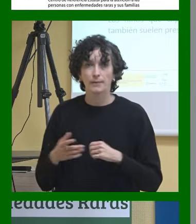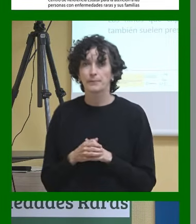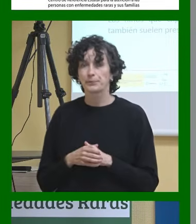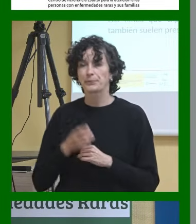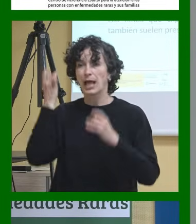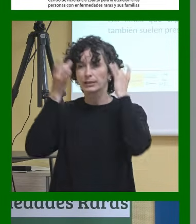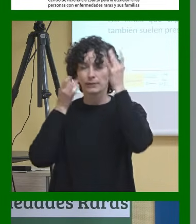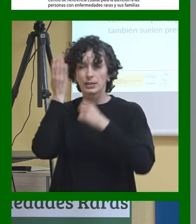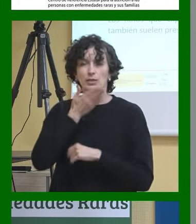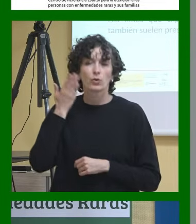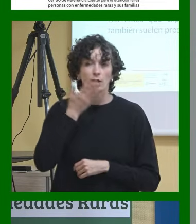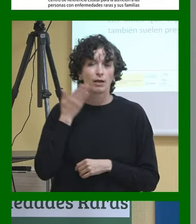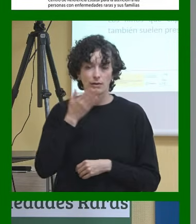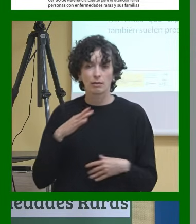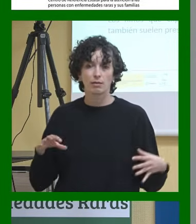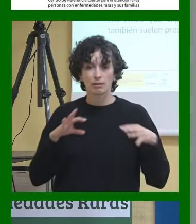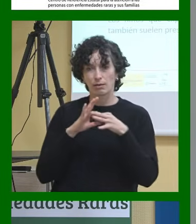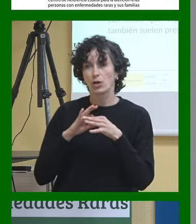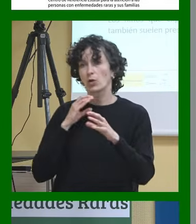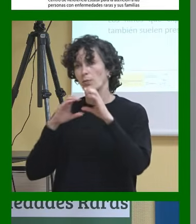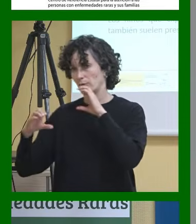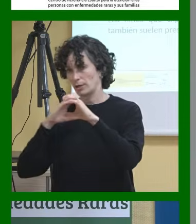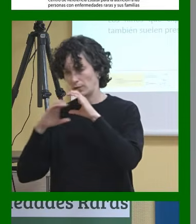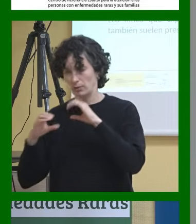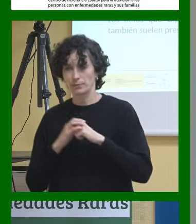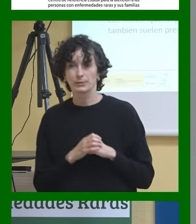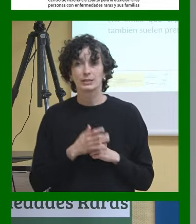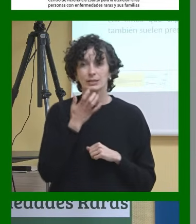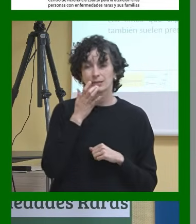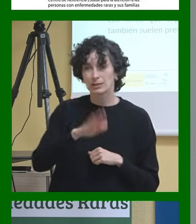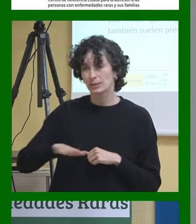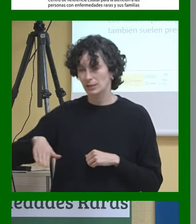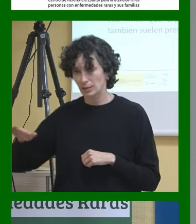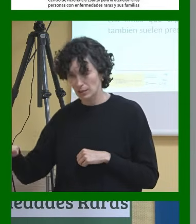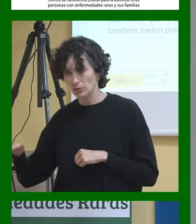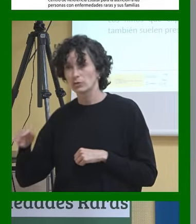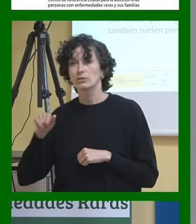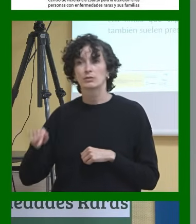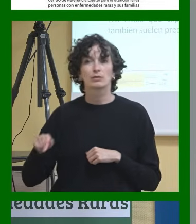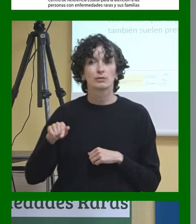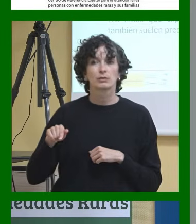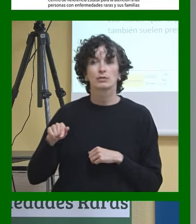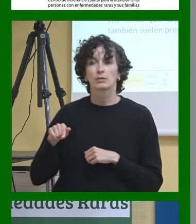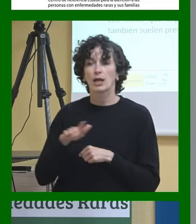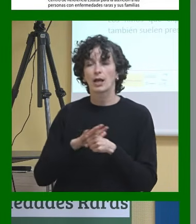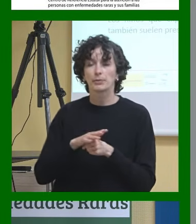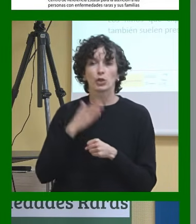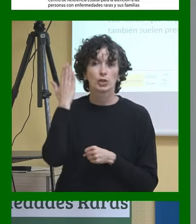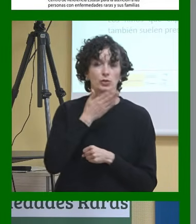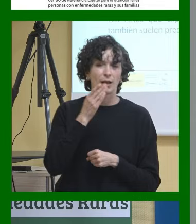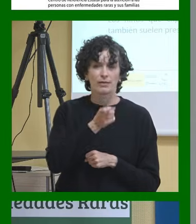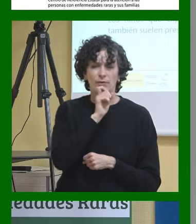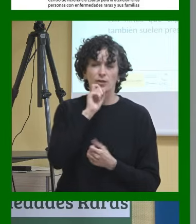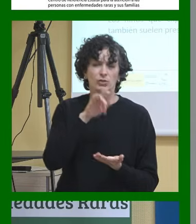las actividades escolares correlacionaban con la comunicación, que cuando los niños experimentaban dificultades en el área escolar,